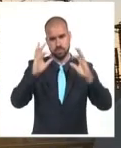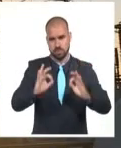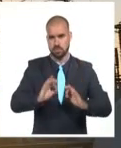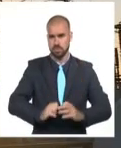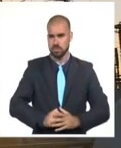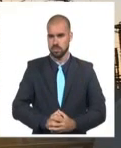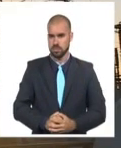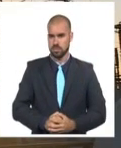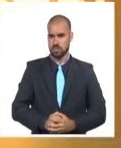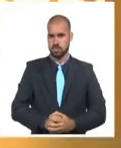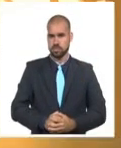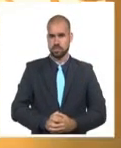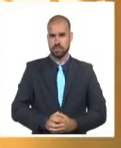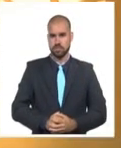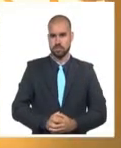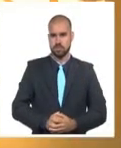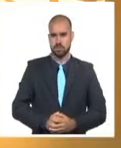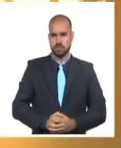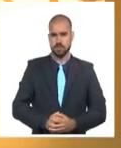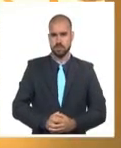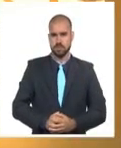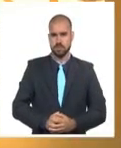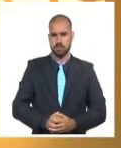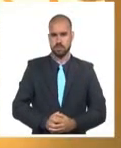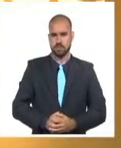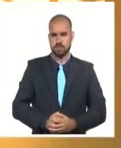Bernardo Espinosa, Sistema Informativo de la Televisión Cubana.